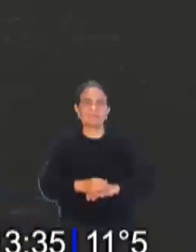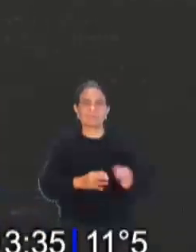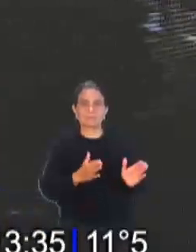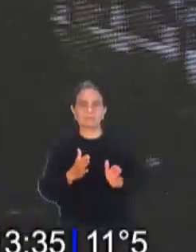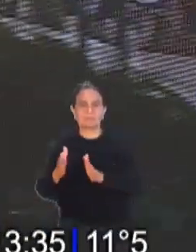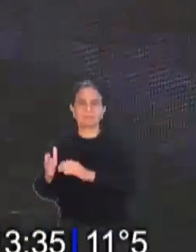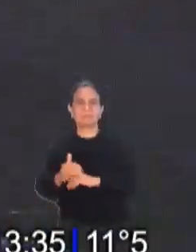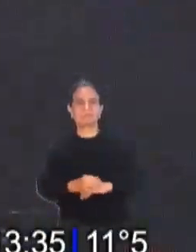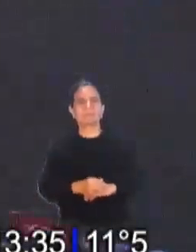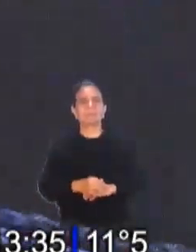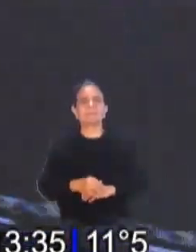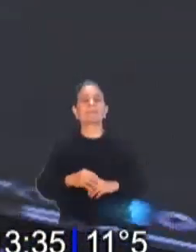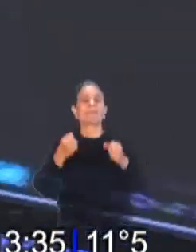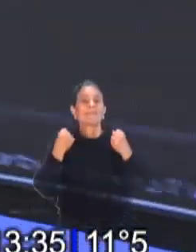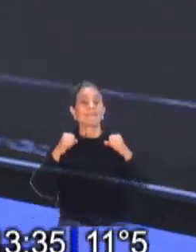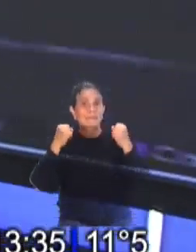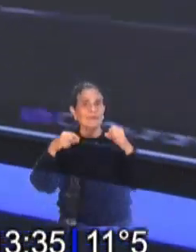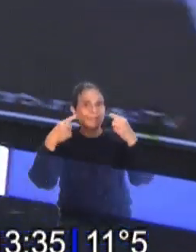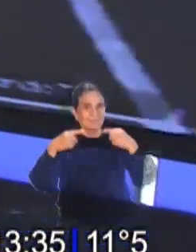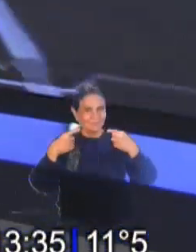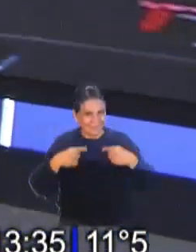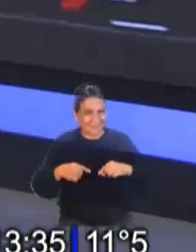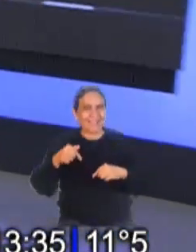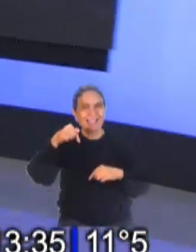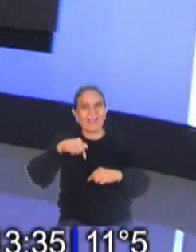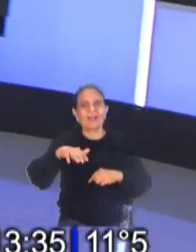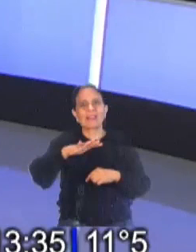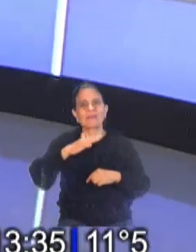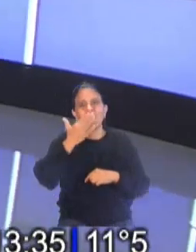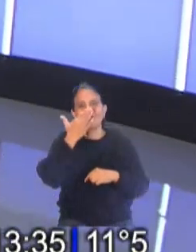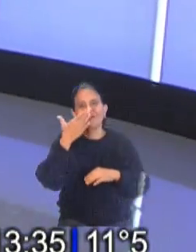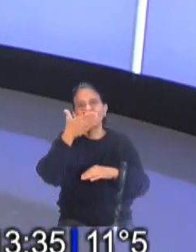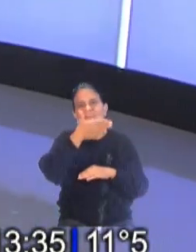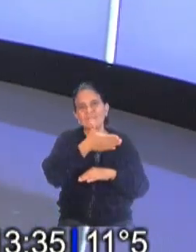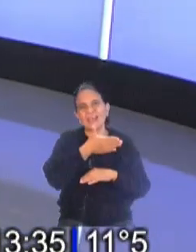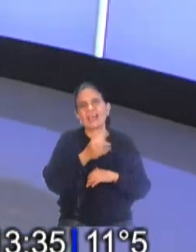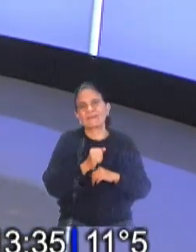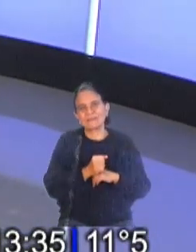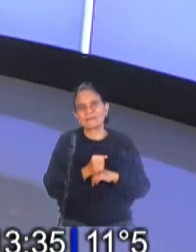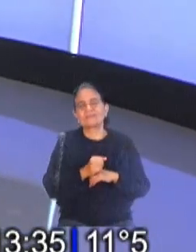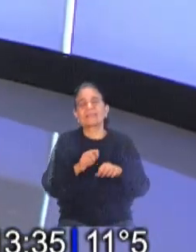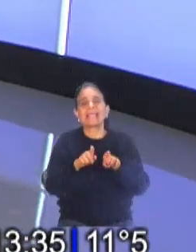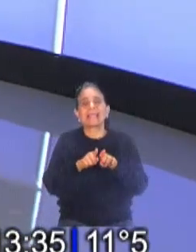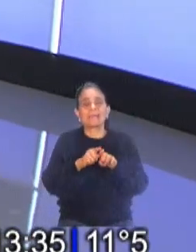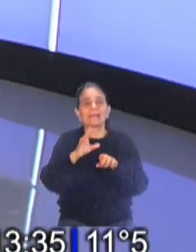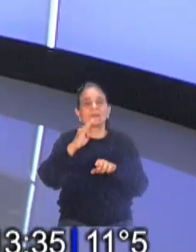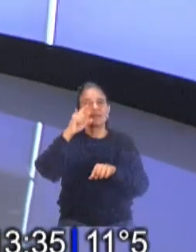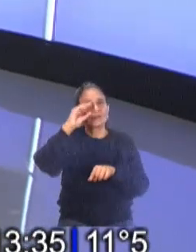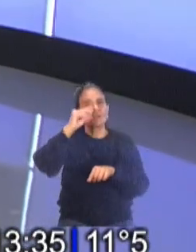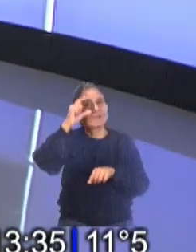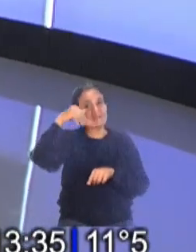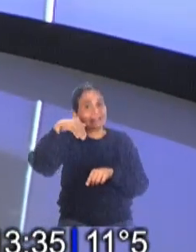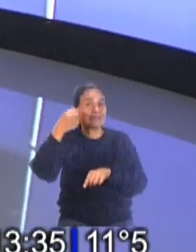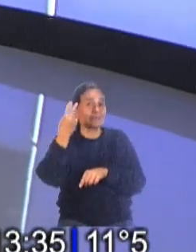Seguimos hablando del deporte y nos vamos un ratito para Córdoba porque los hermanos Becher, Cristian y Matías se van a presentar este fin